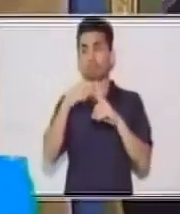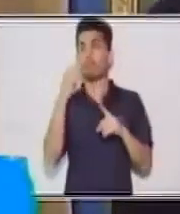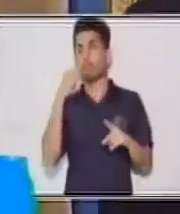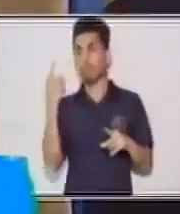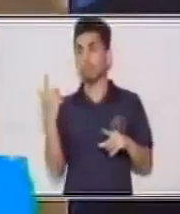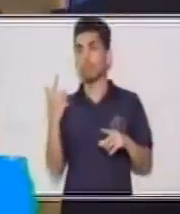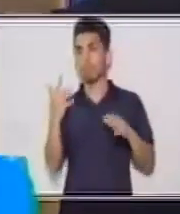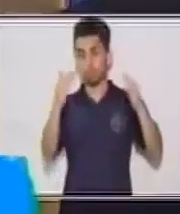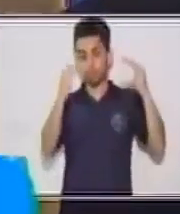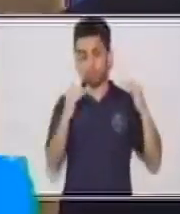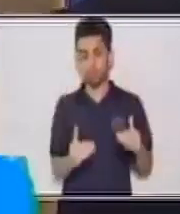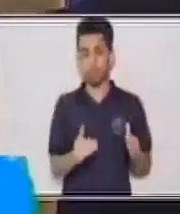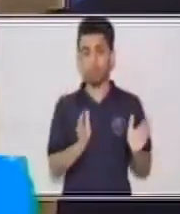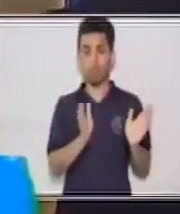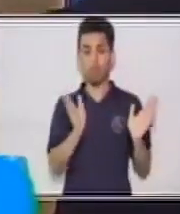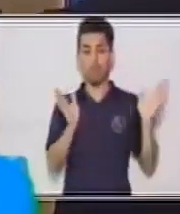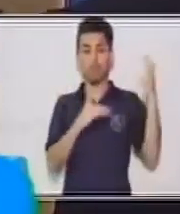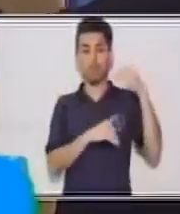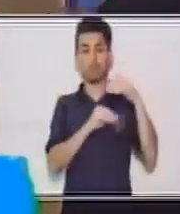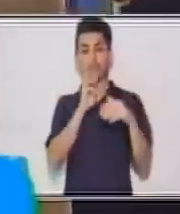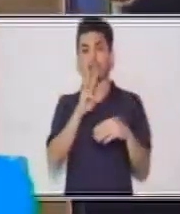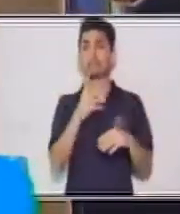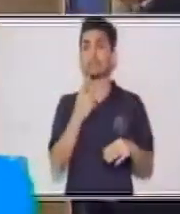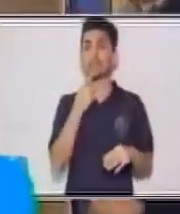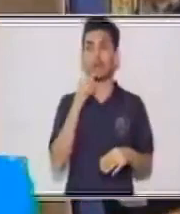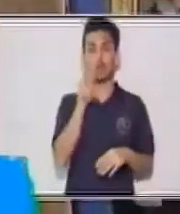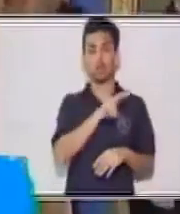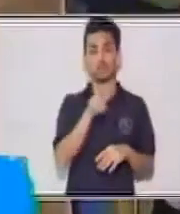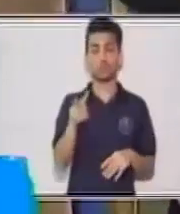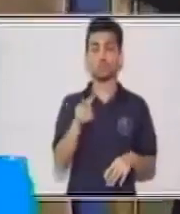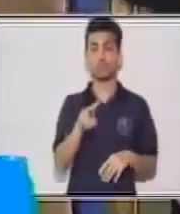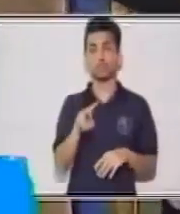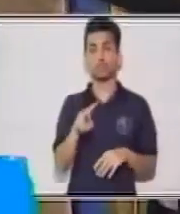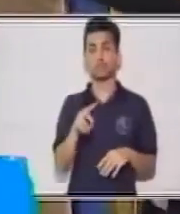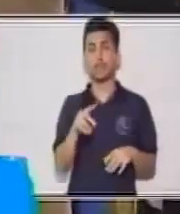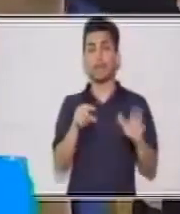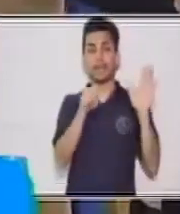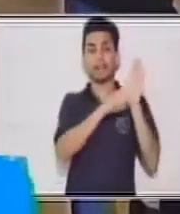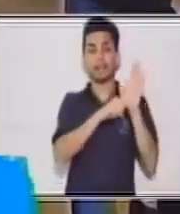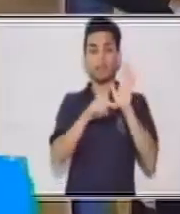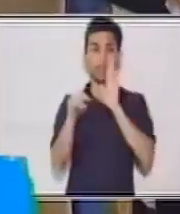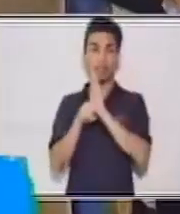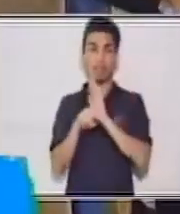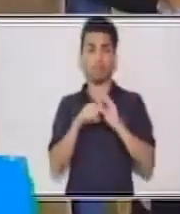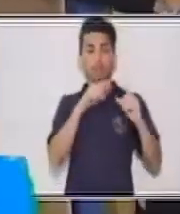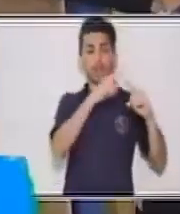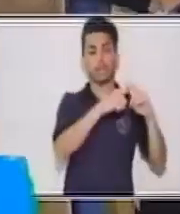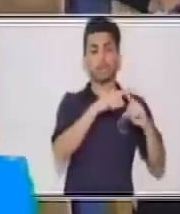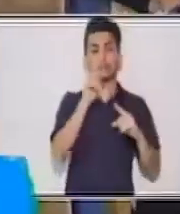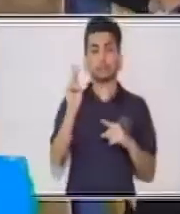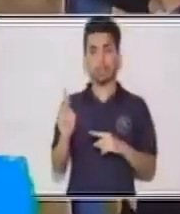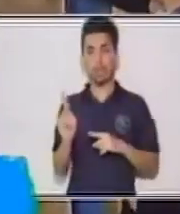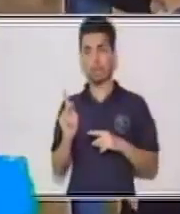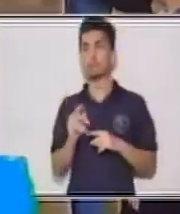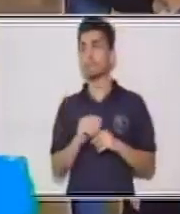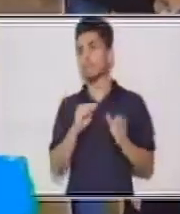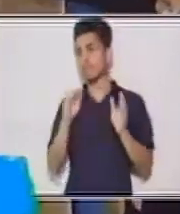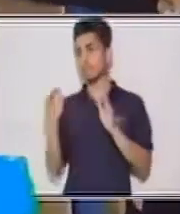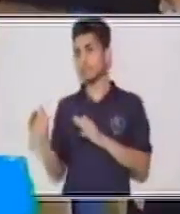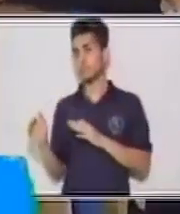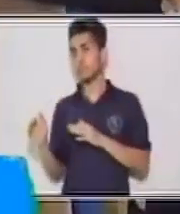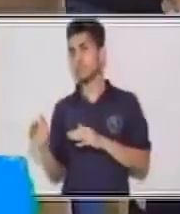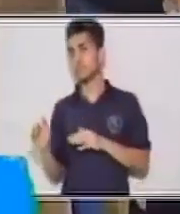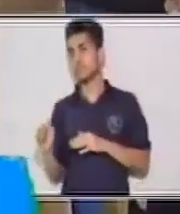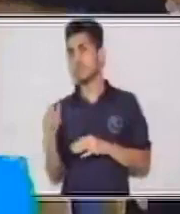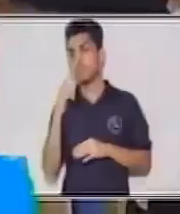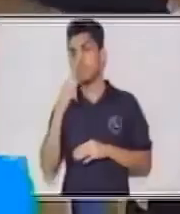negativo, entonces los dos puntos son negativos. Y el cuadrante número 4, que se encuentra de este lado,